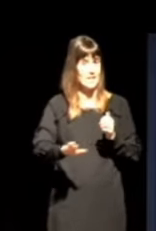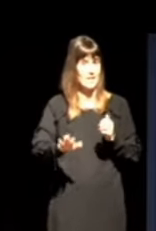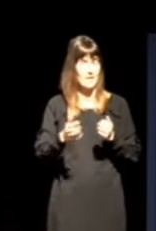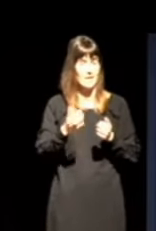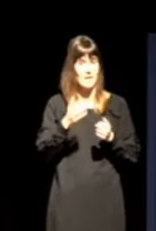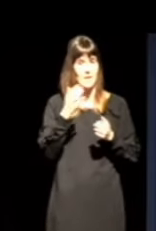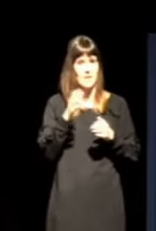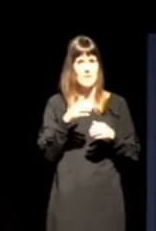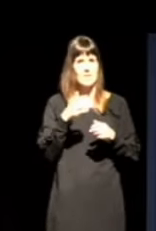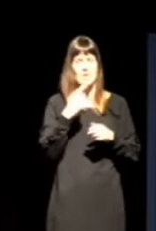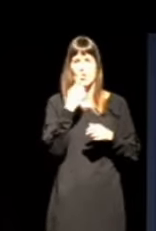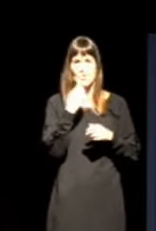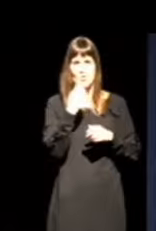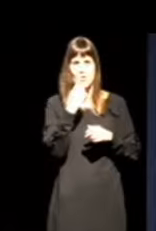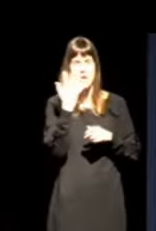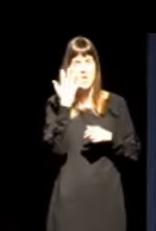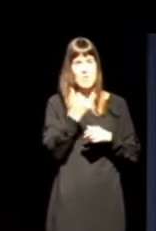azul,